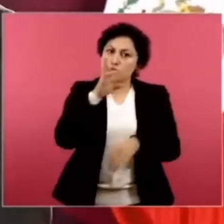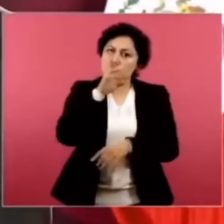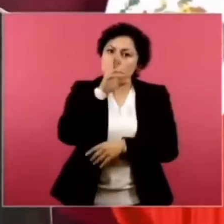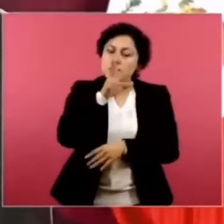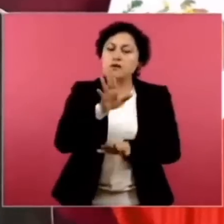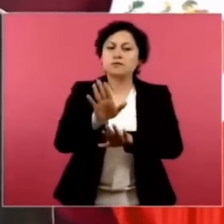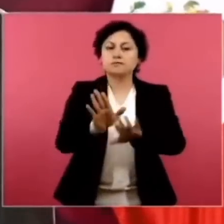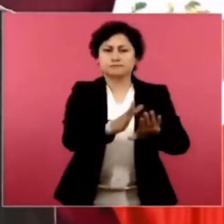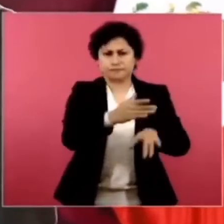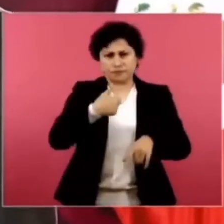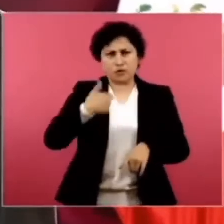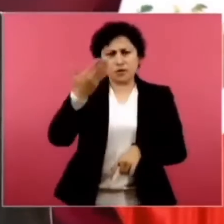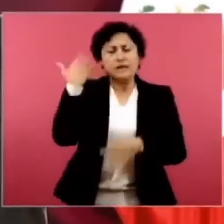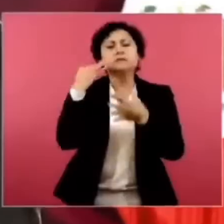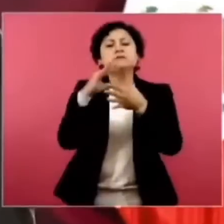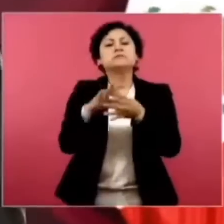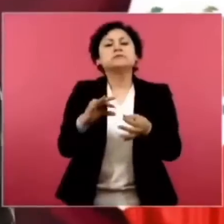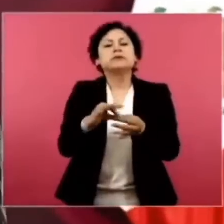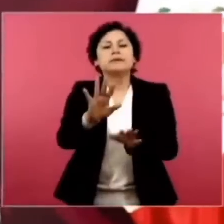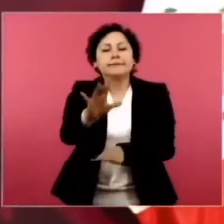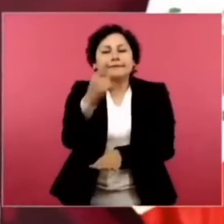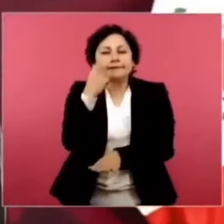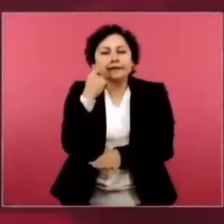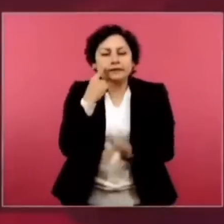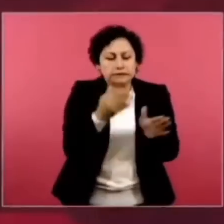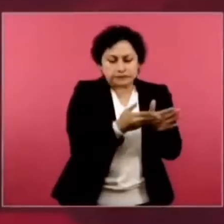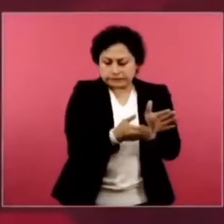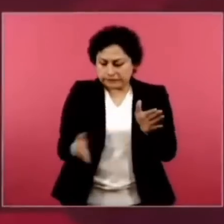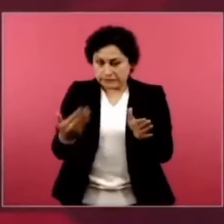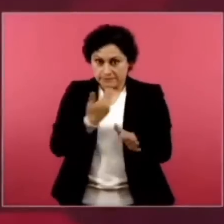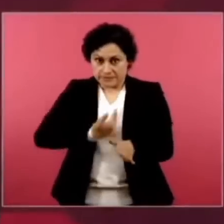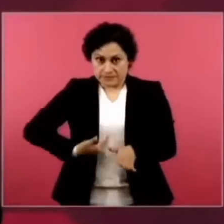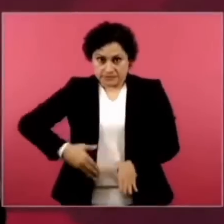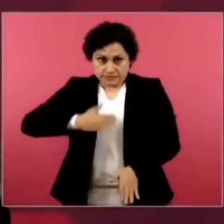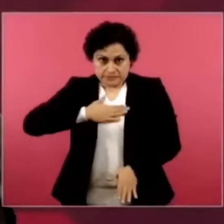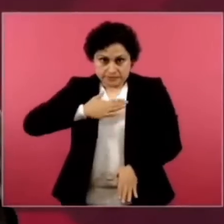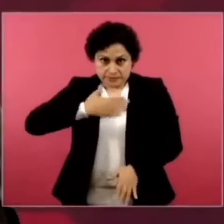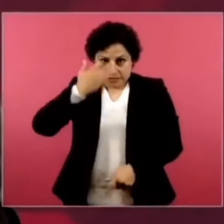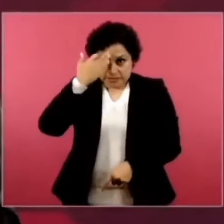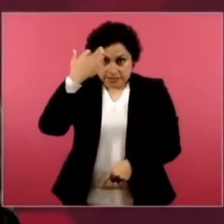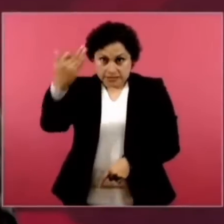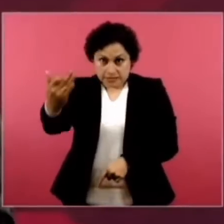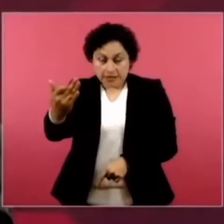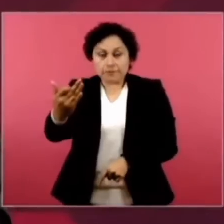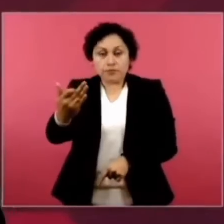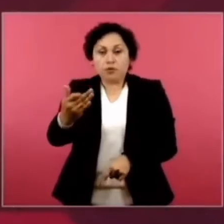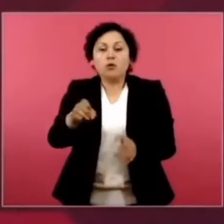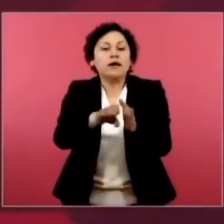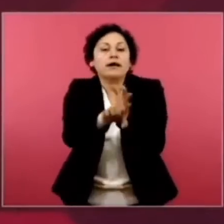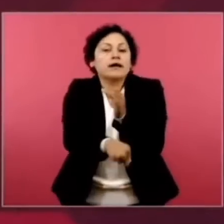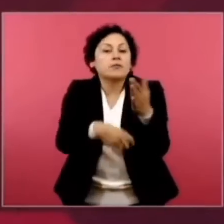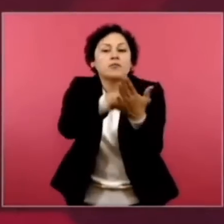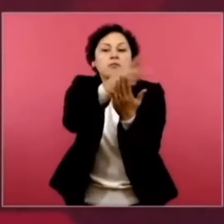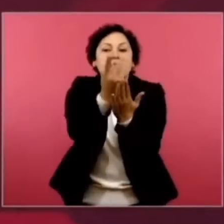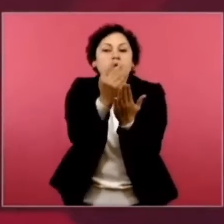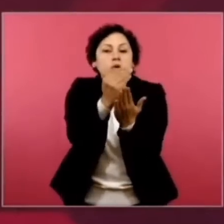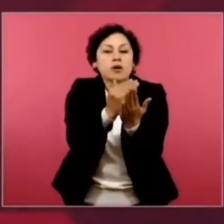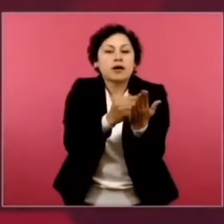que llevamos, solo el programa Jóvenes construyendo el futuro,